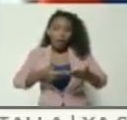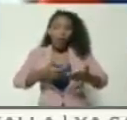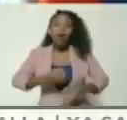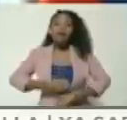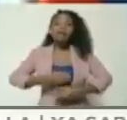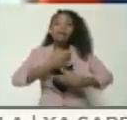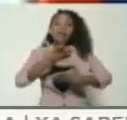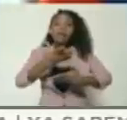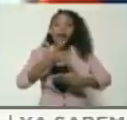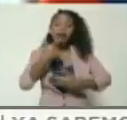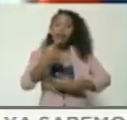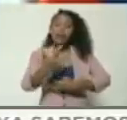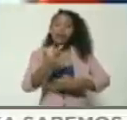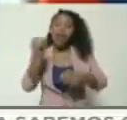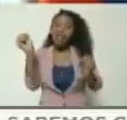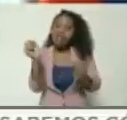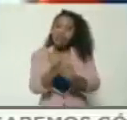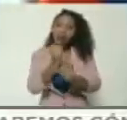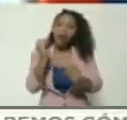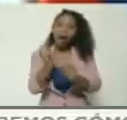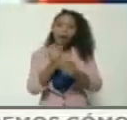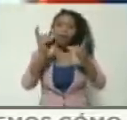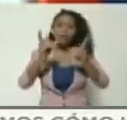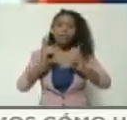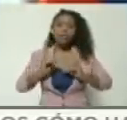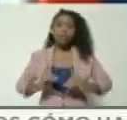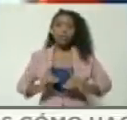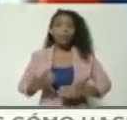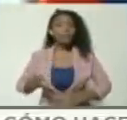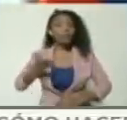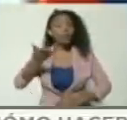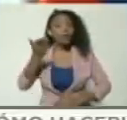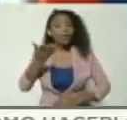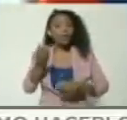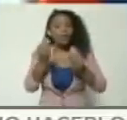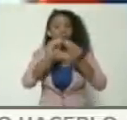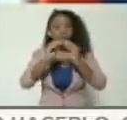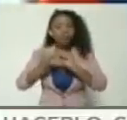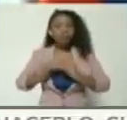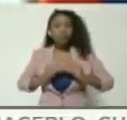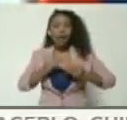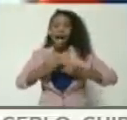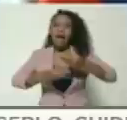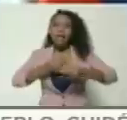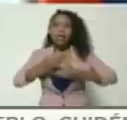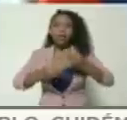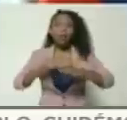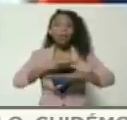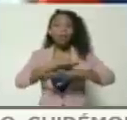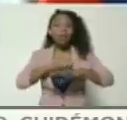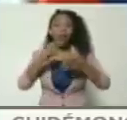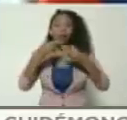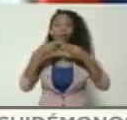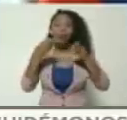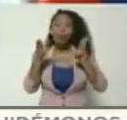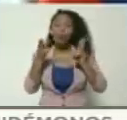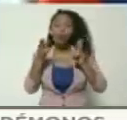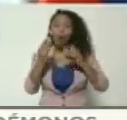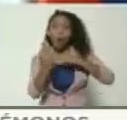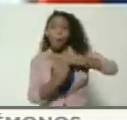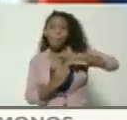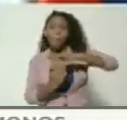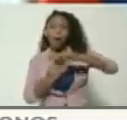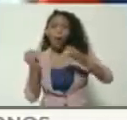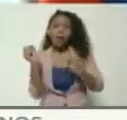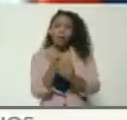el trabajo decisivo, importante, minucioso que ha hecho el Ministerio Público bajo nuestra